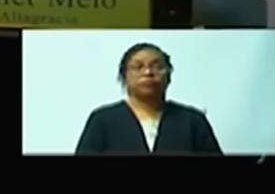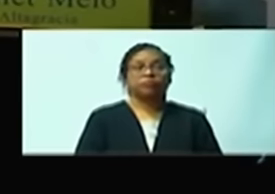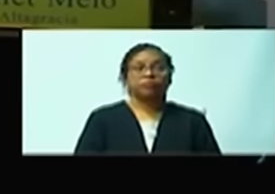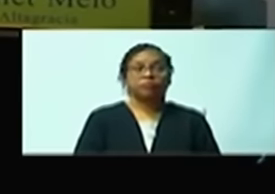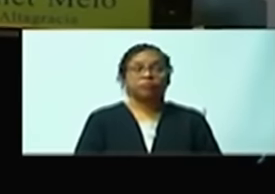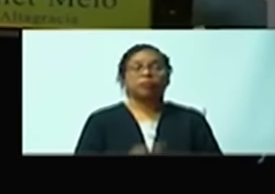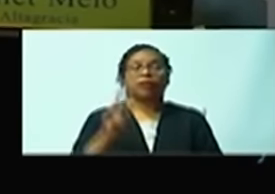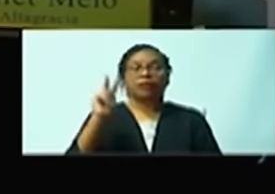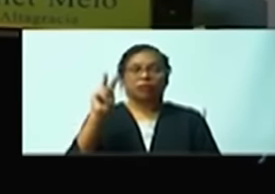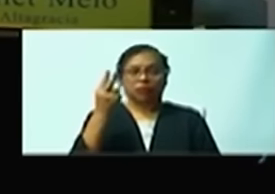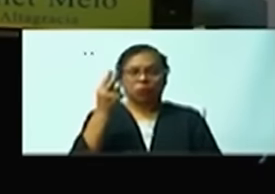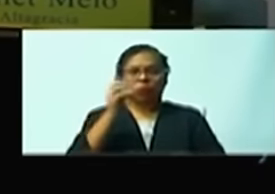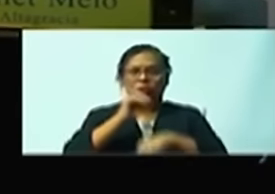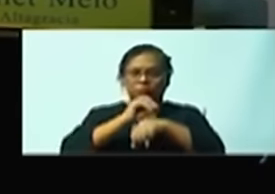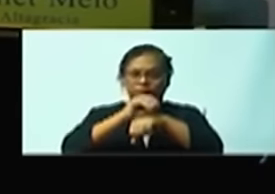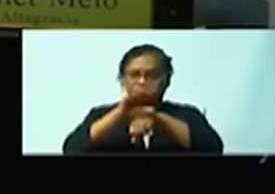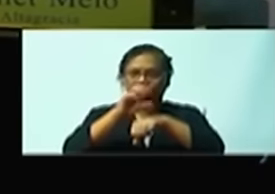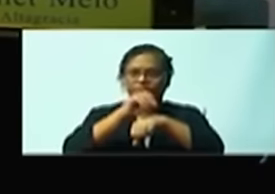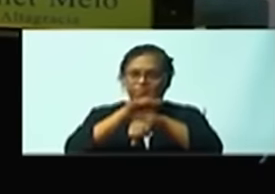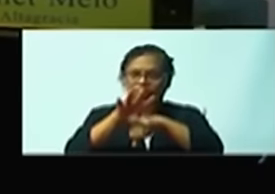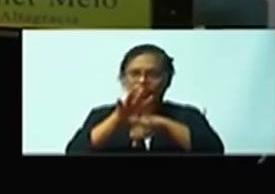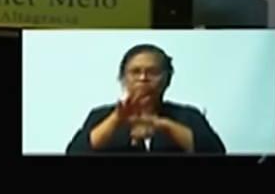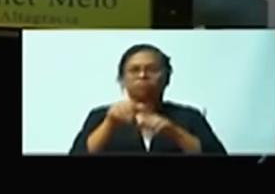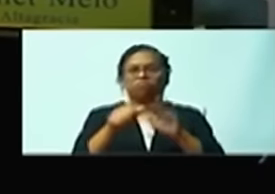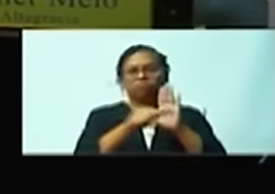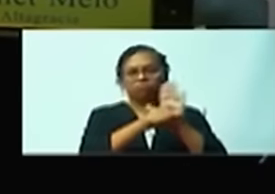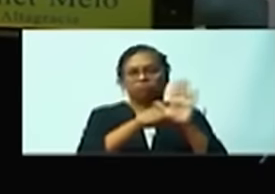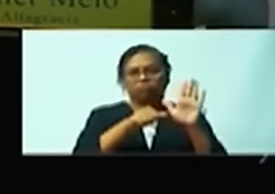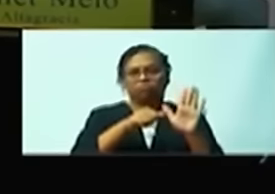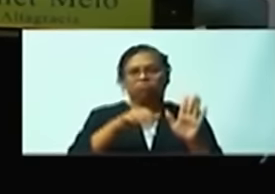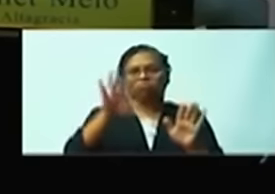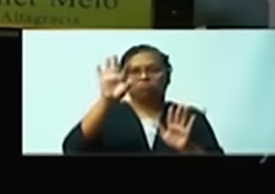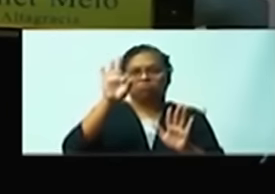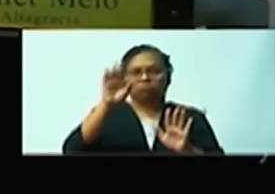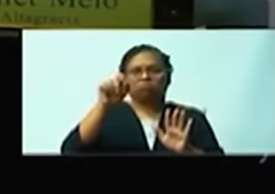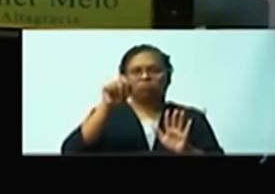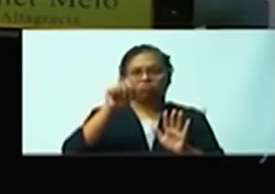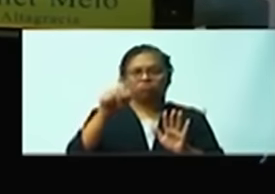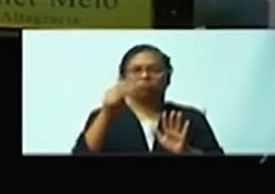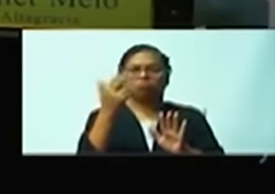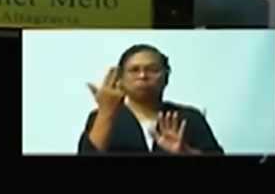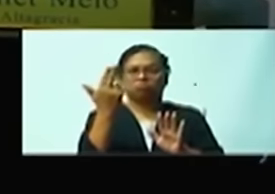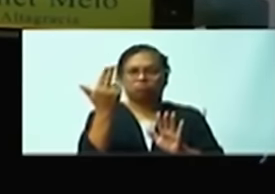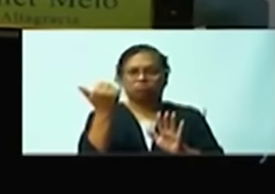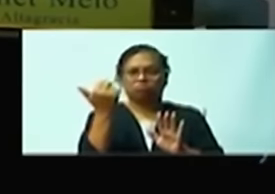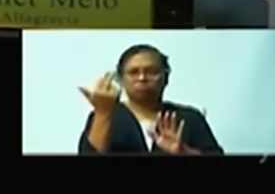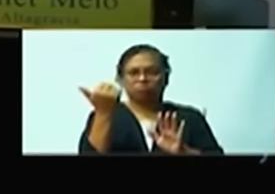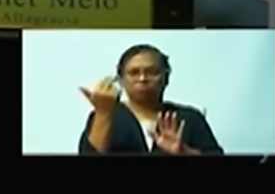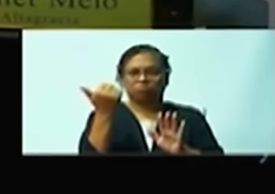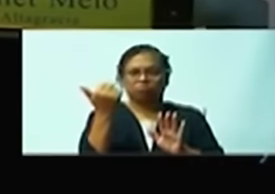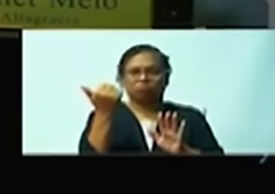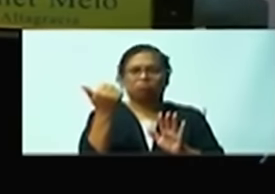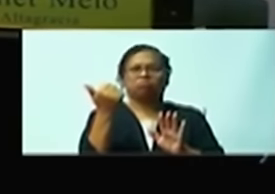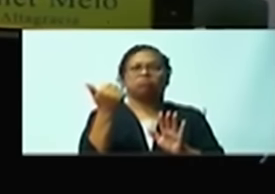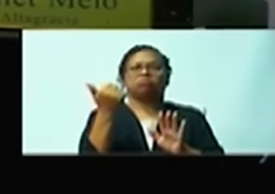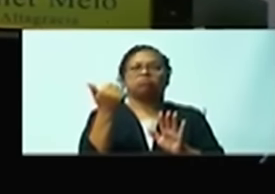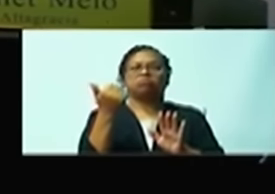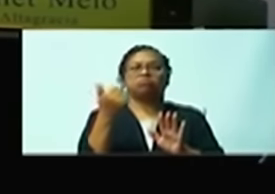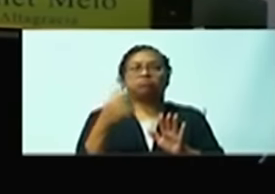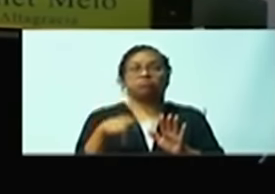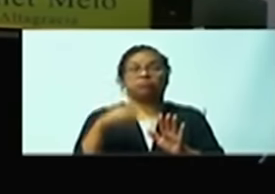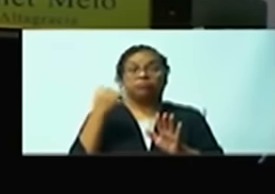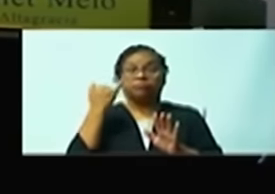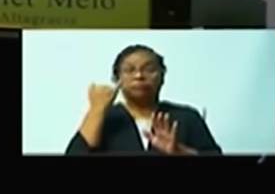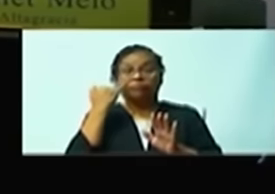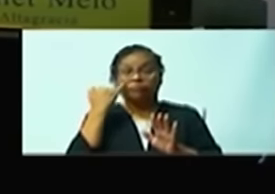artículo 9.13, que supedita a la voluntad del DNI su colaboración en una investigación penal